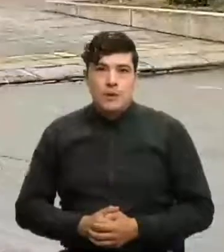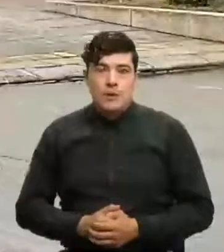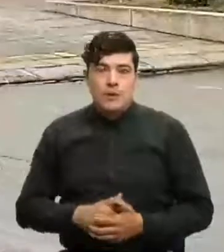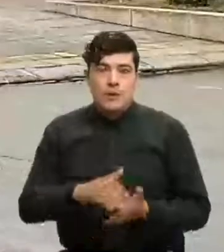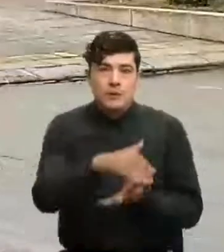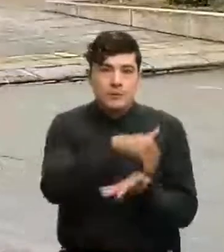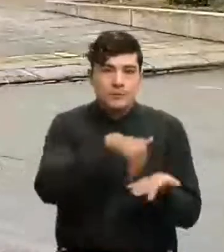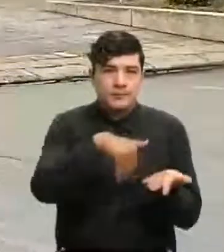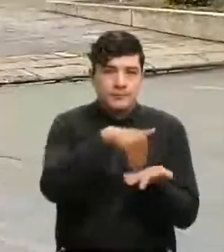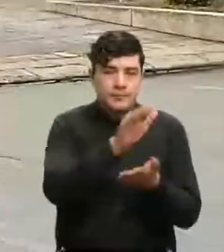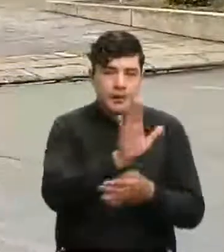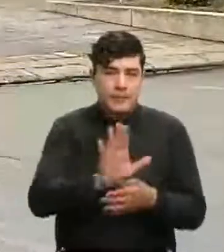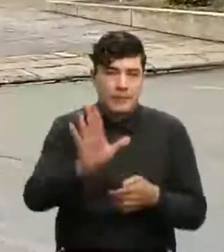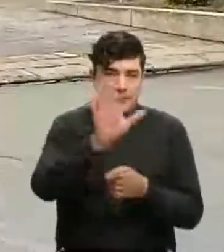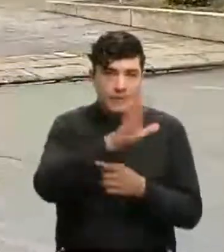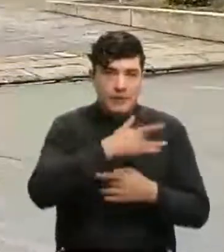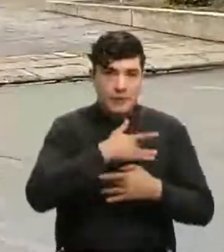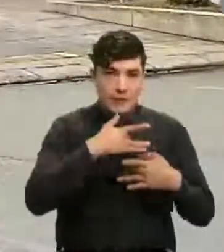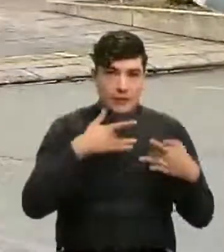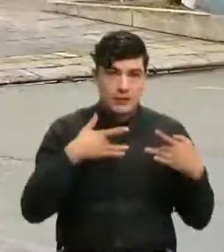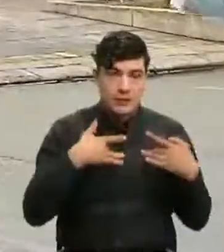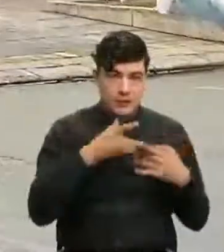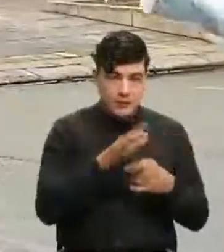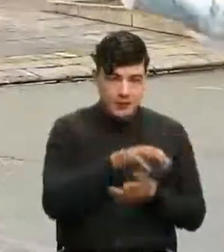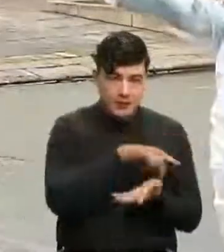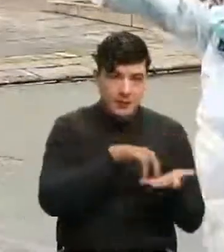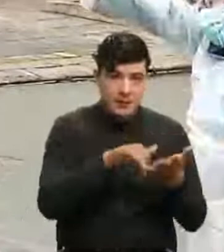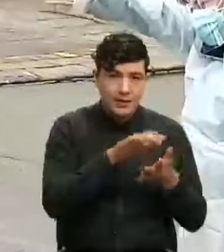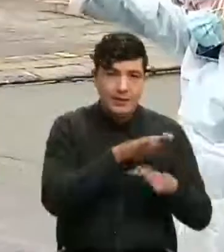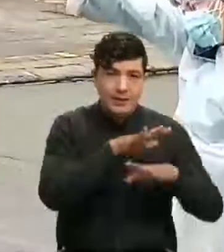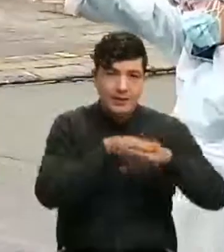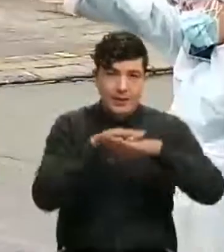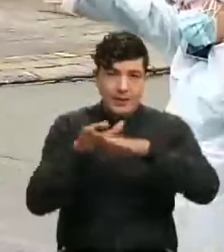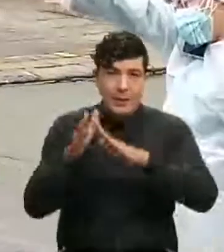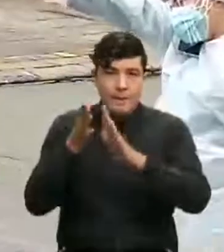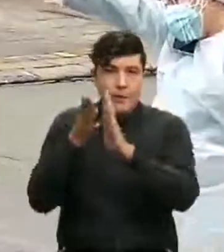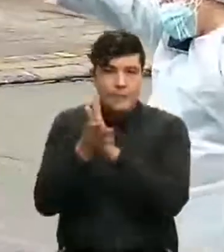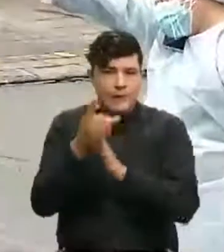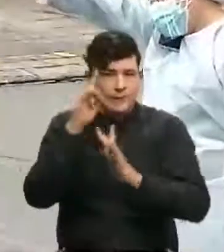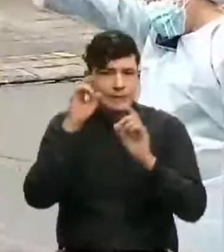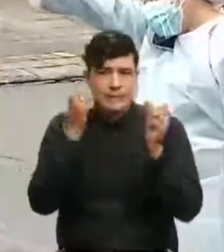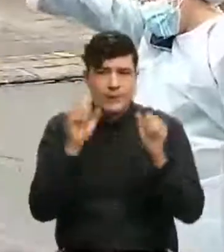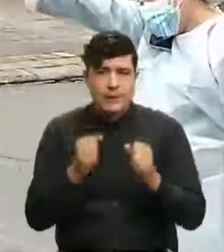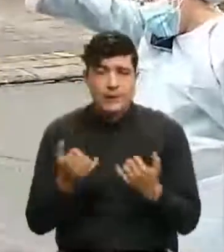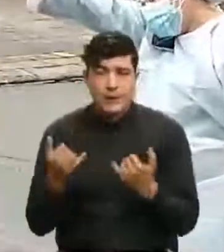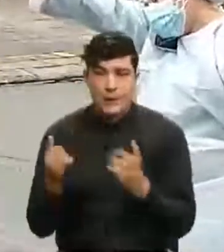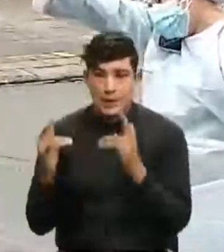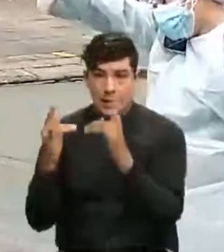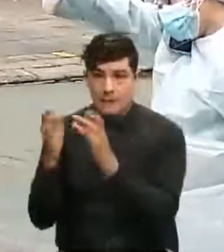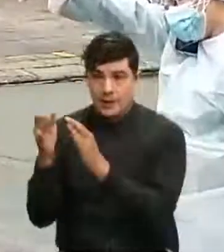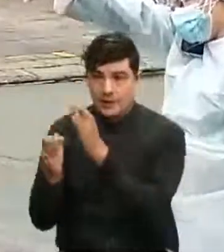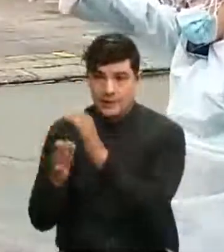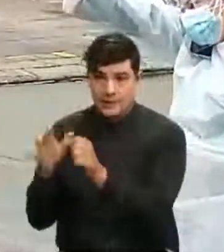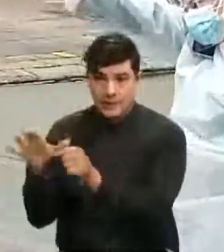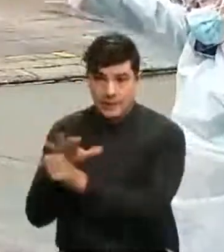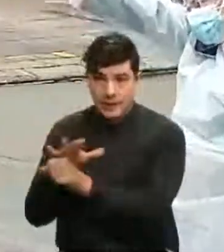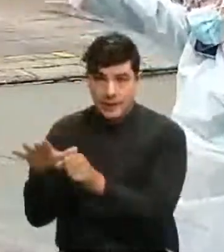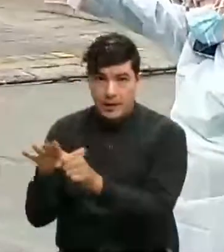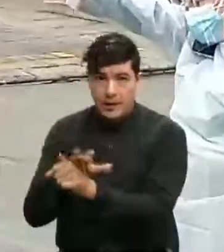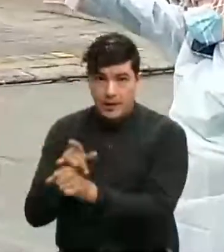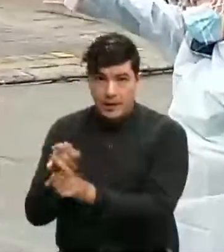son bastante graves y que por supuesto nos tiene que alarmar a todos. En este momento la capacidad de UCI, la ocupación de